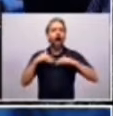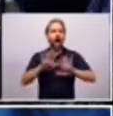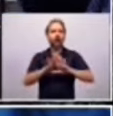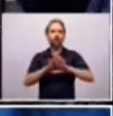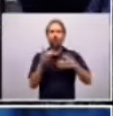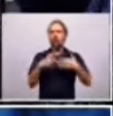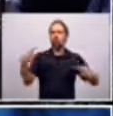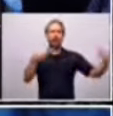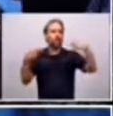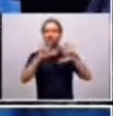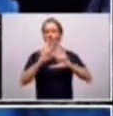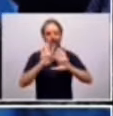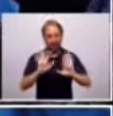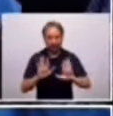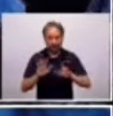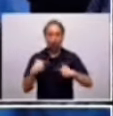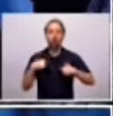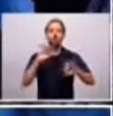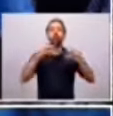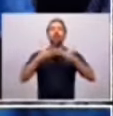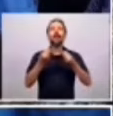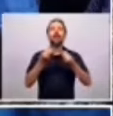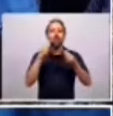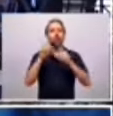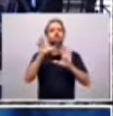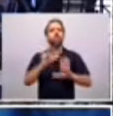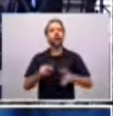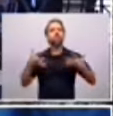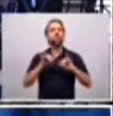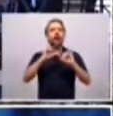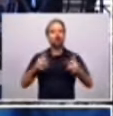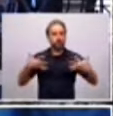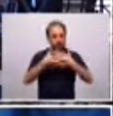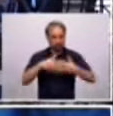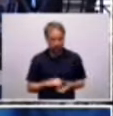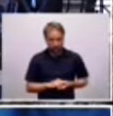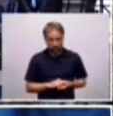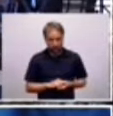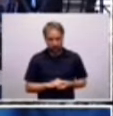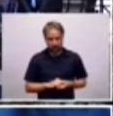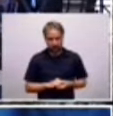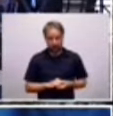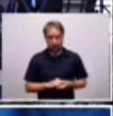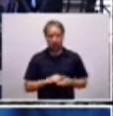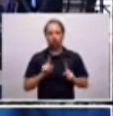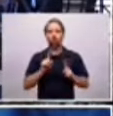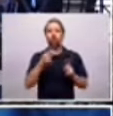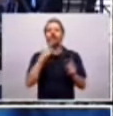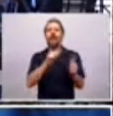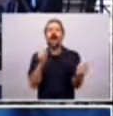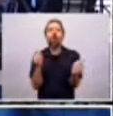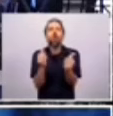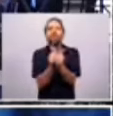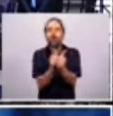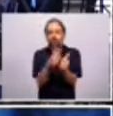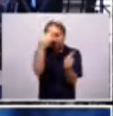y dicho esto, enseguida voy con vos, perdóname que dejame cerrar este concepto. Dicho esto, toda esa estrategia que viene acompañada también con